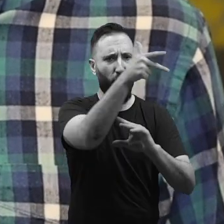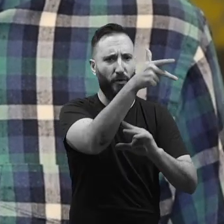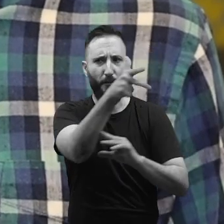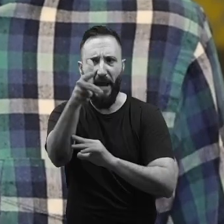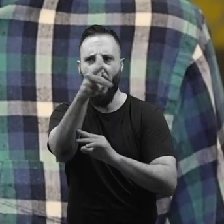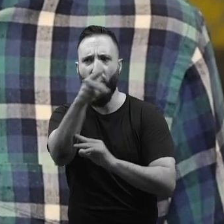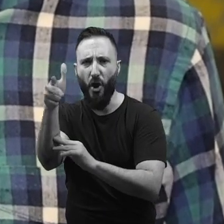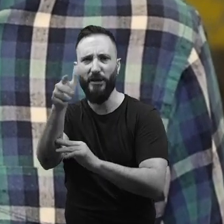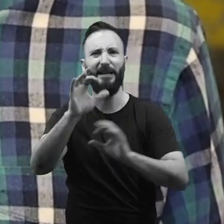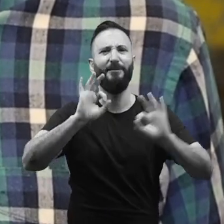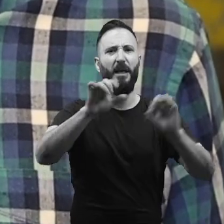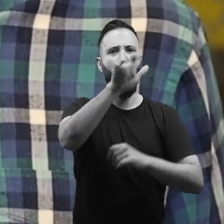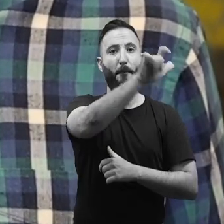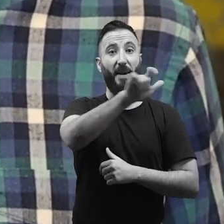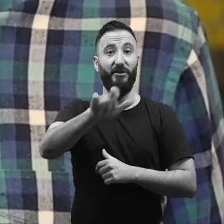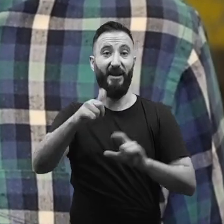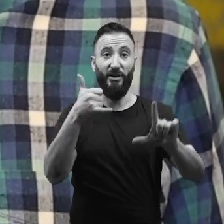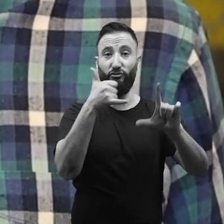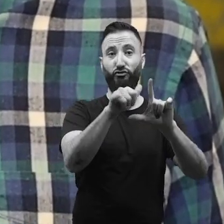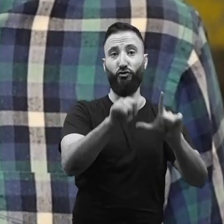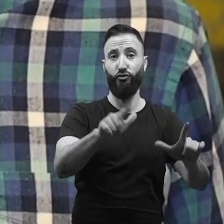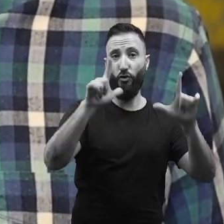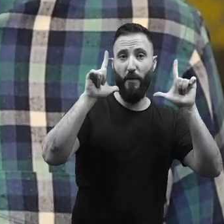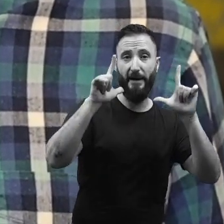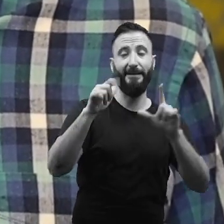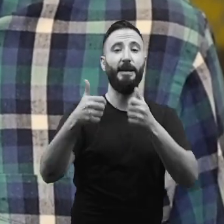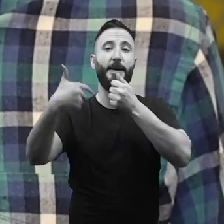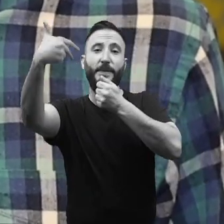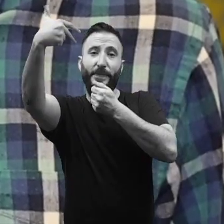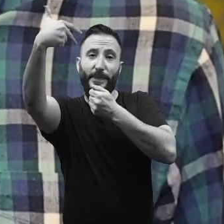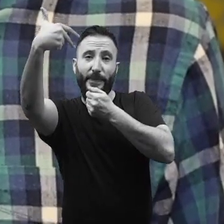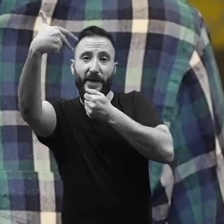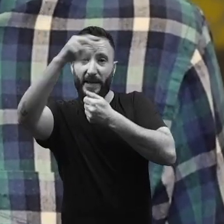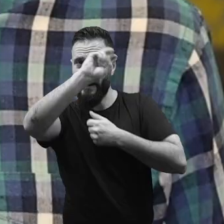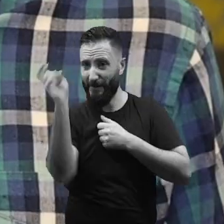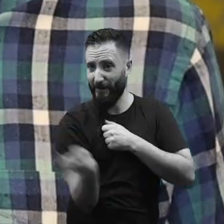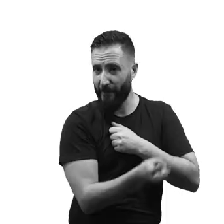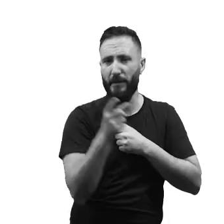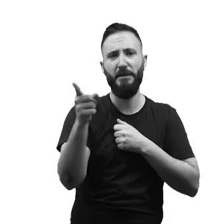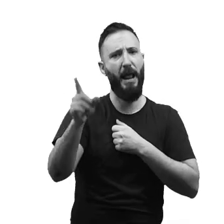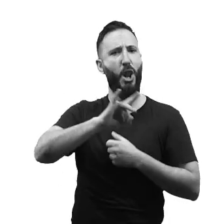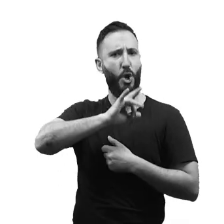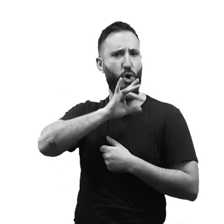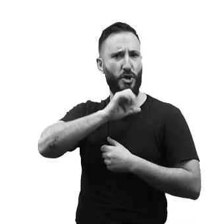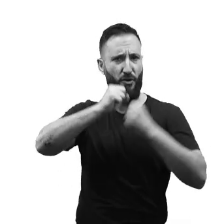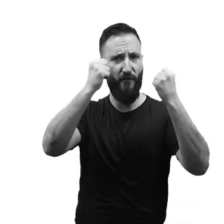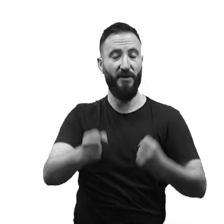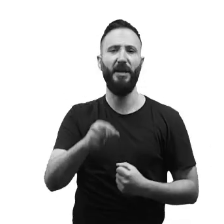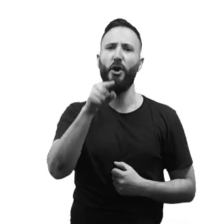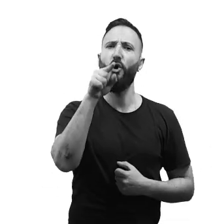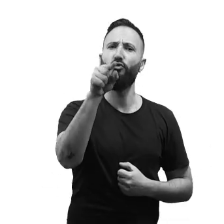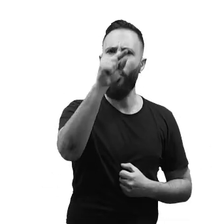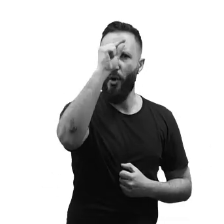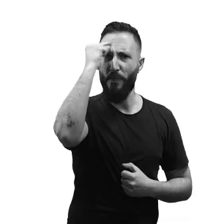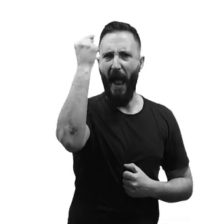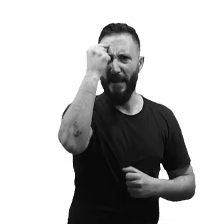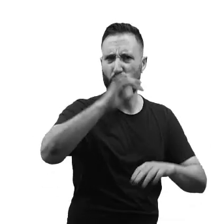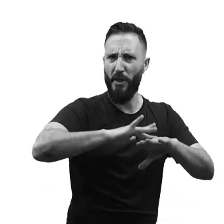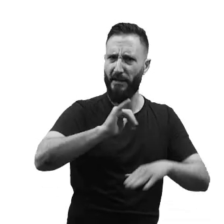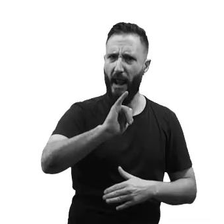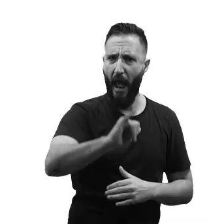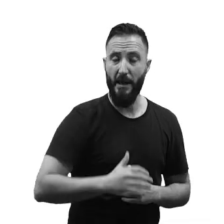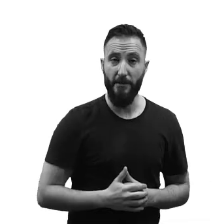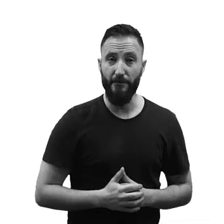vídeos y grabando a distintos youtubers y streamers, y está muy contento. ¿Y tú, tienes talento digital?